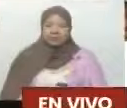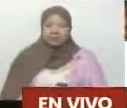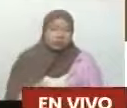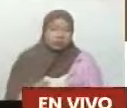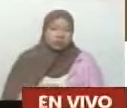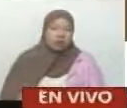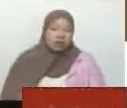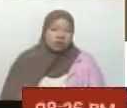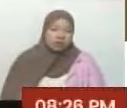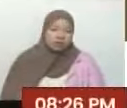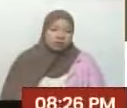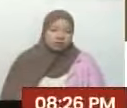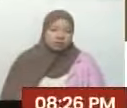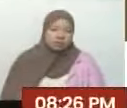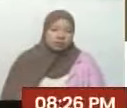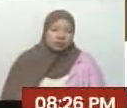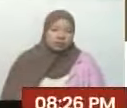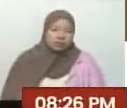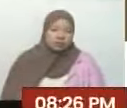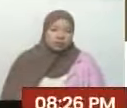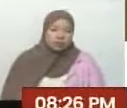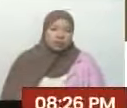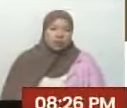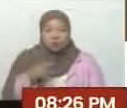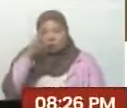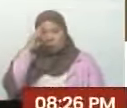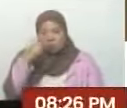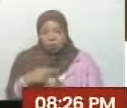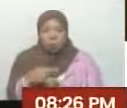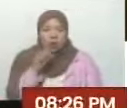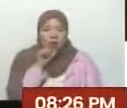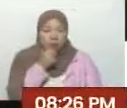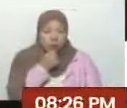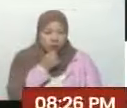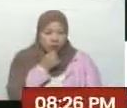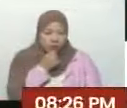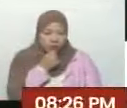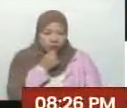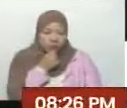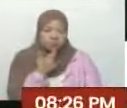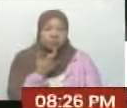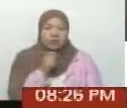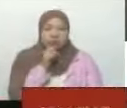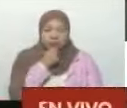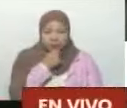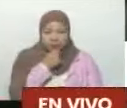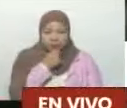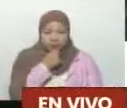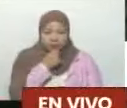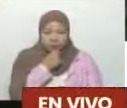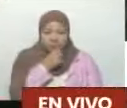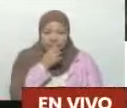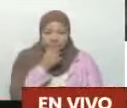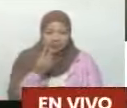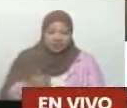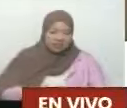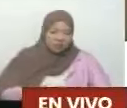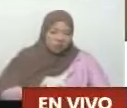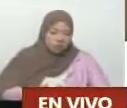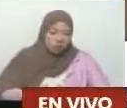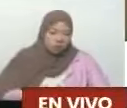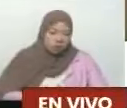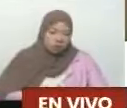Creo que este ministerio le hace honor a esos abuelos y abuelas que sufrieron la represión